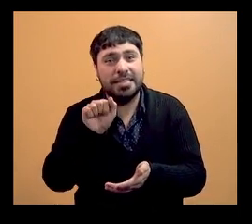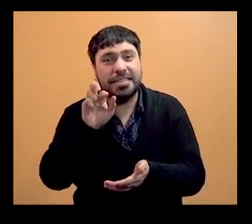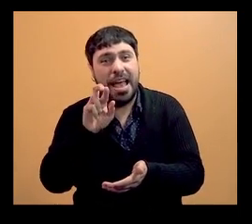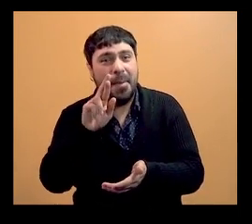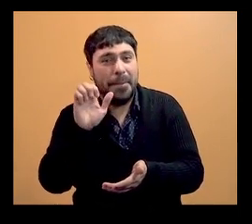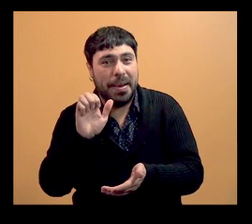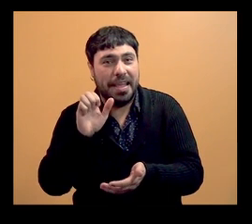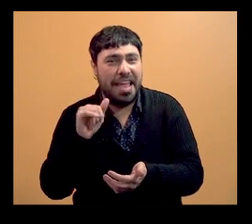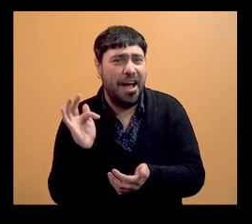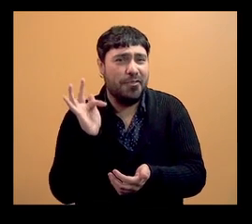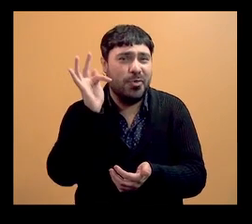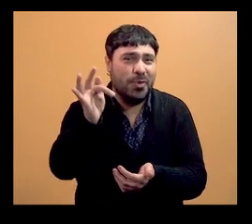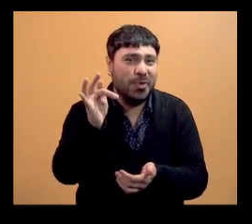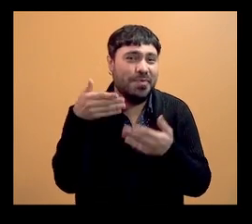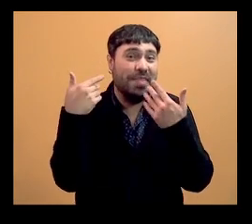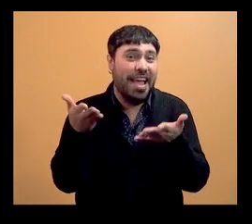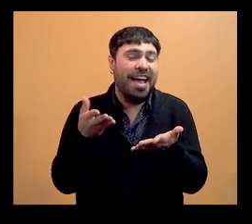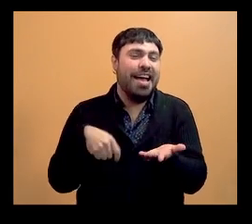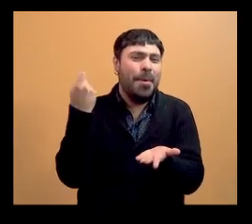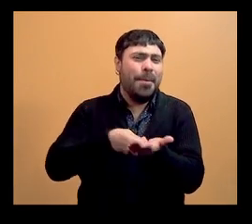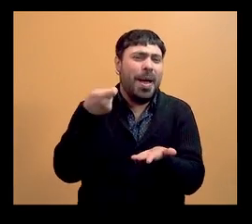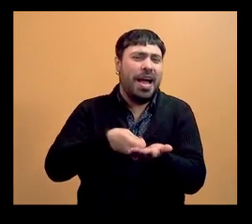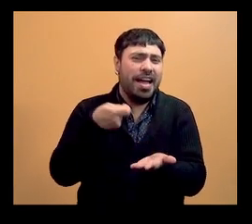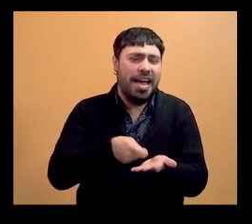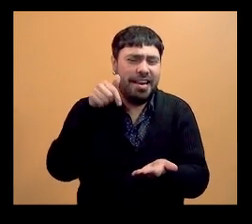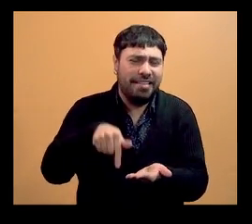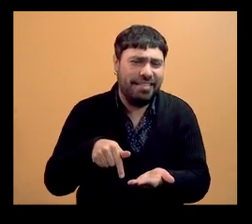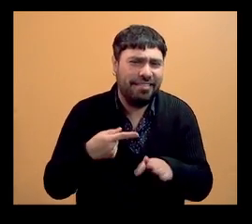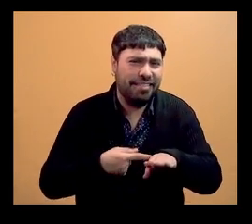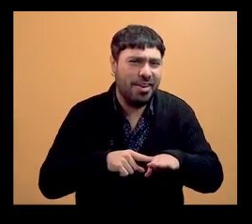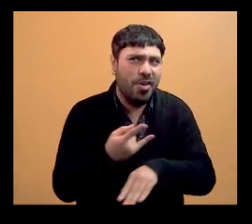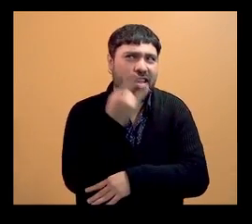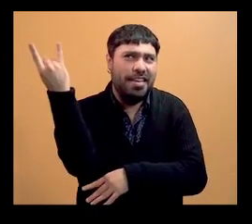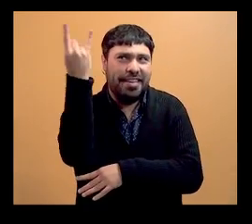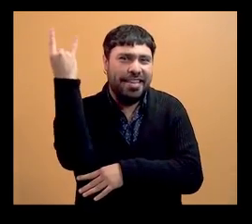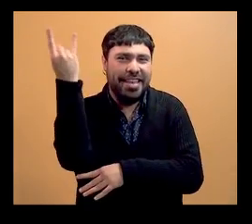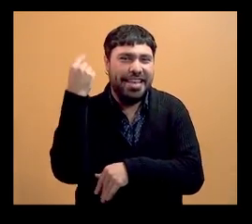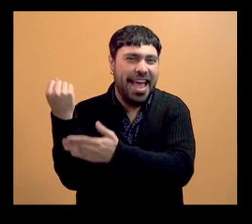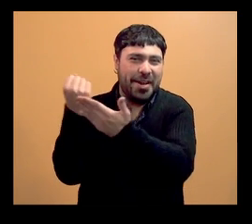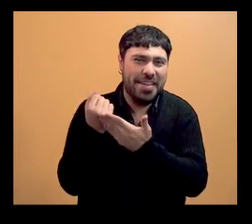ISAPRES. Por supuesto, los turismos y servicios que se van a crear a través